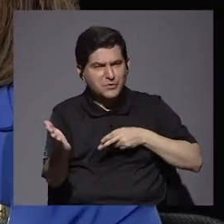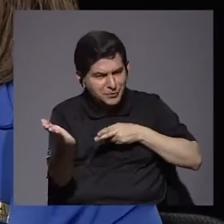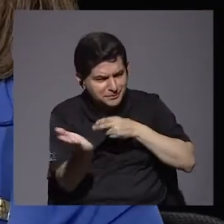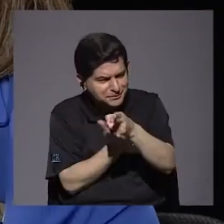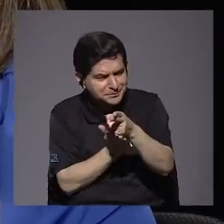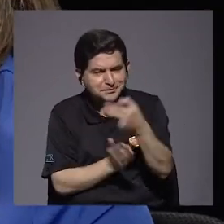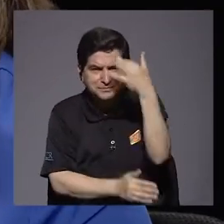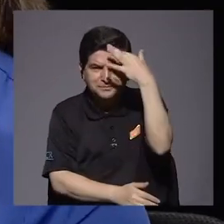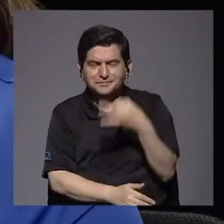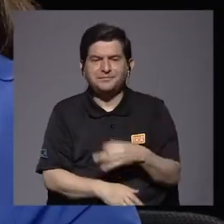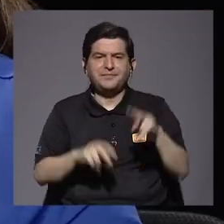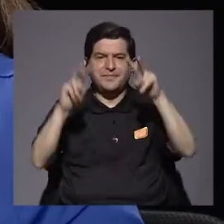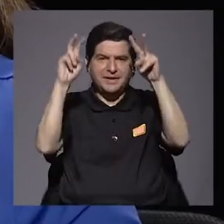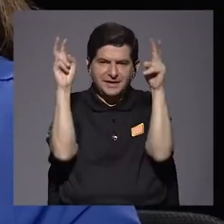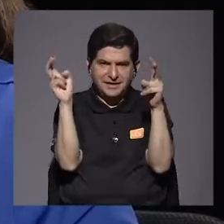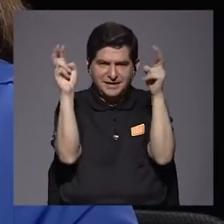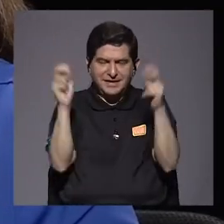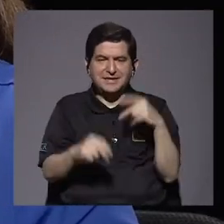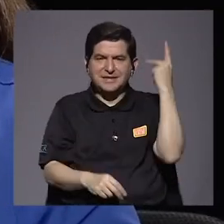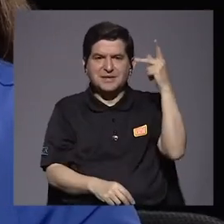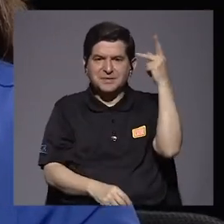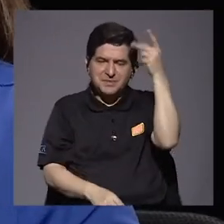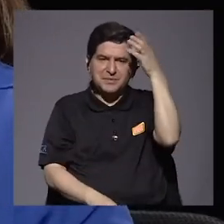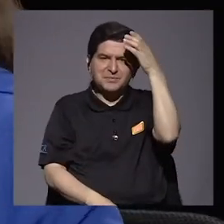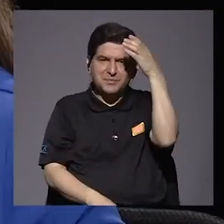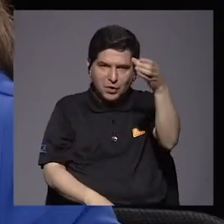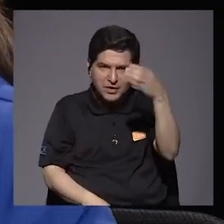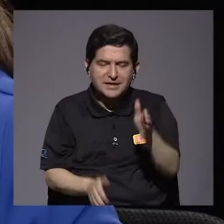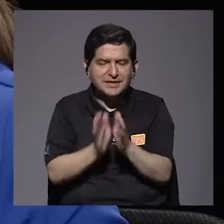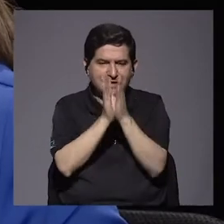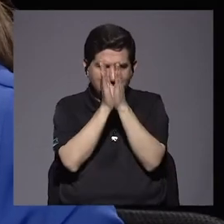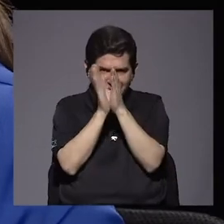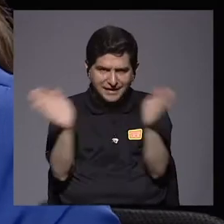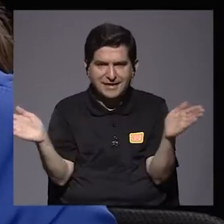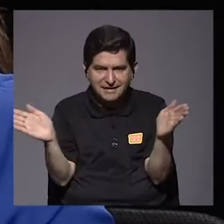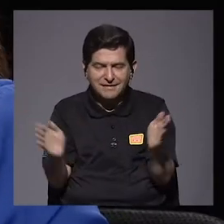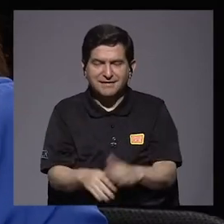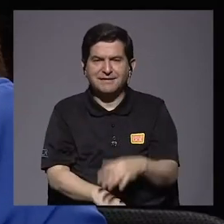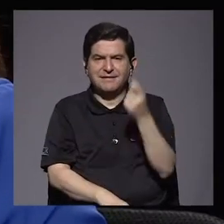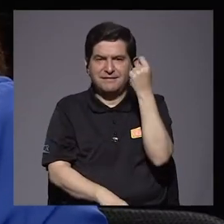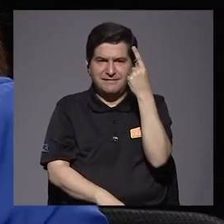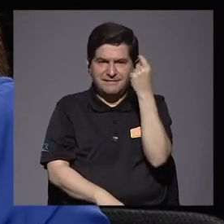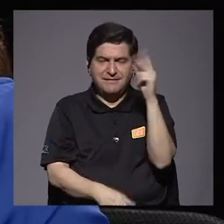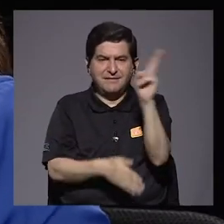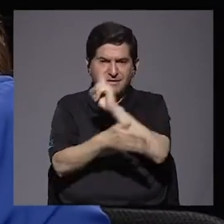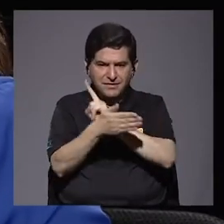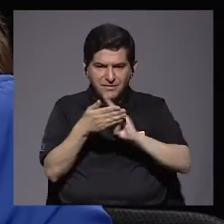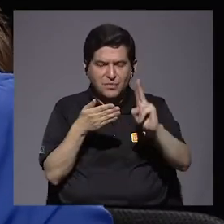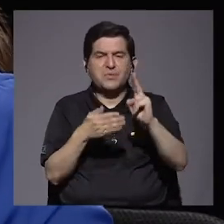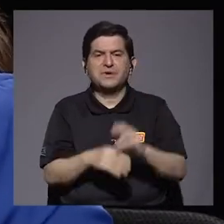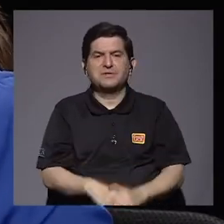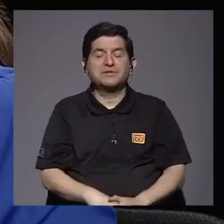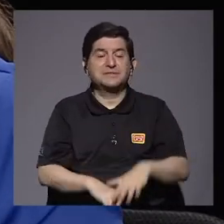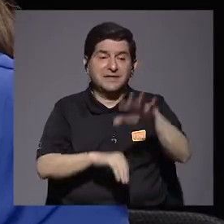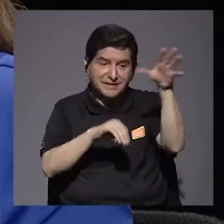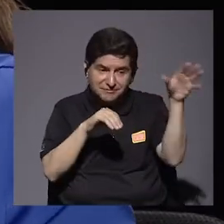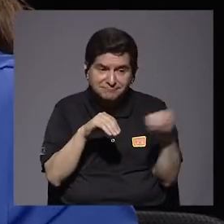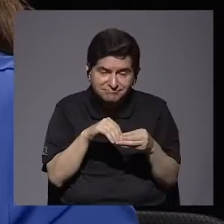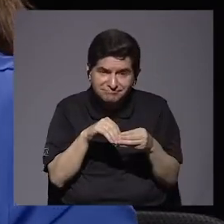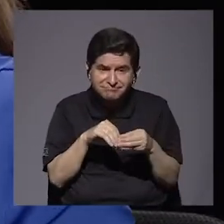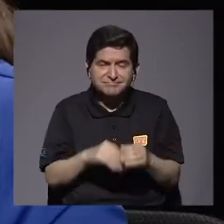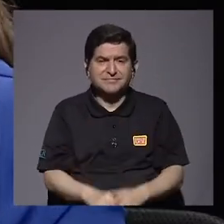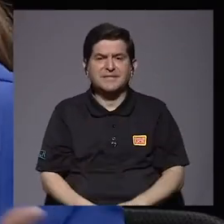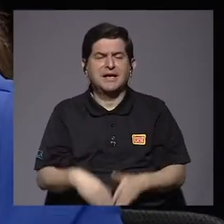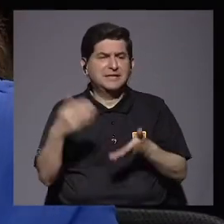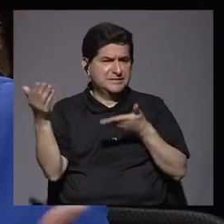sinceramente creo que en el tema de las políticas culturales en general, entendiendo que la universidad es una universidad que además